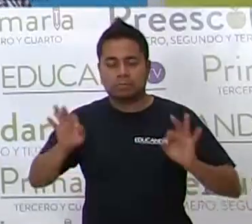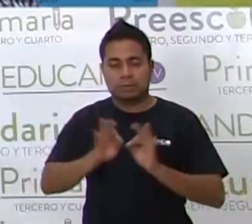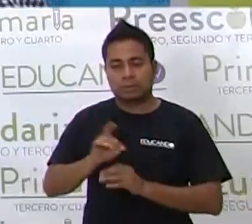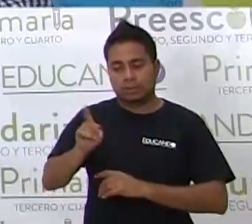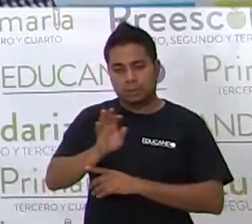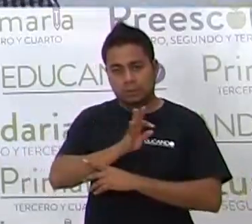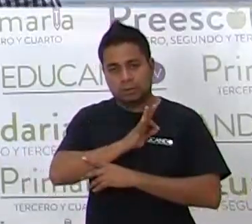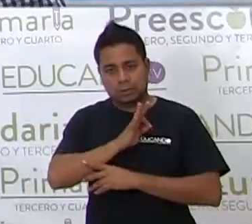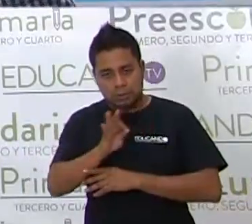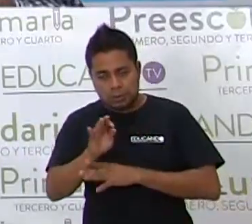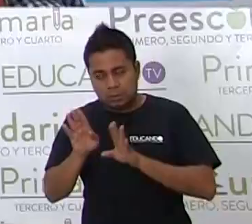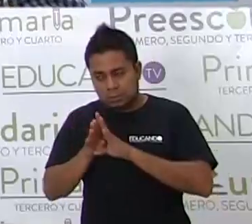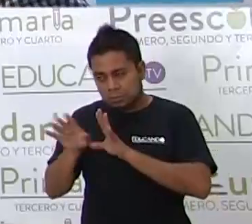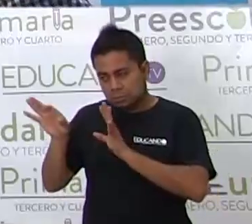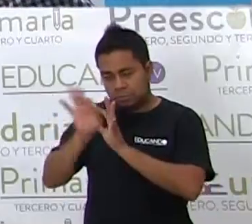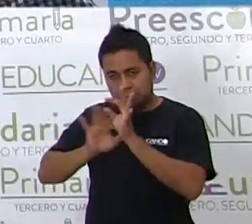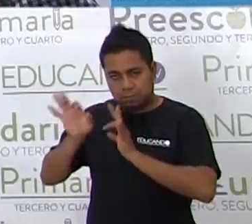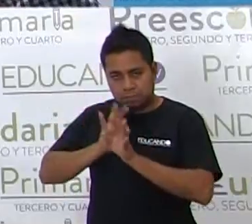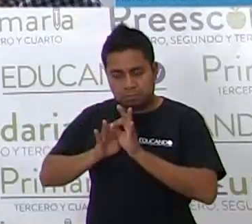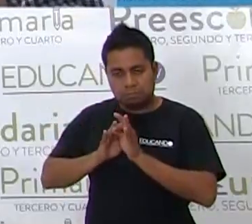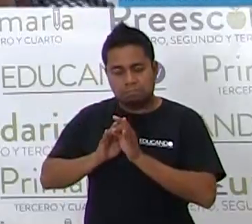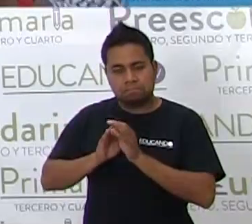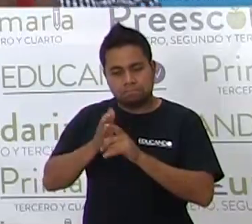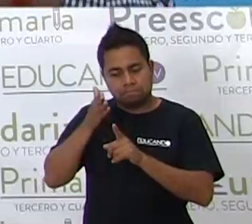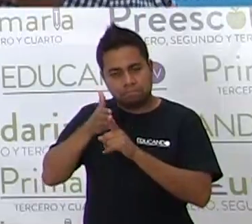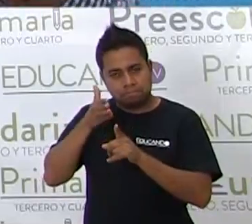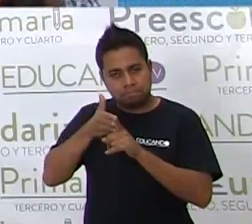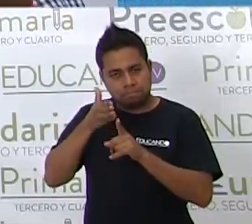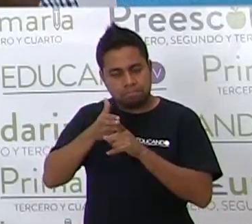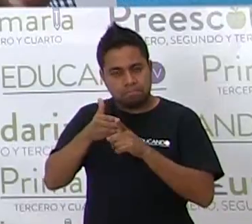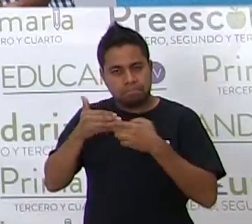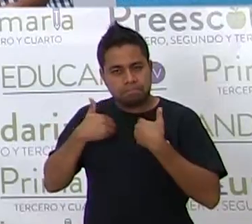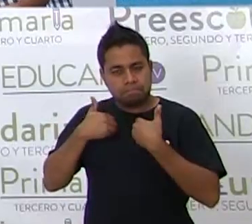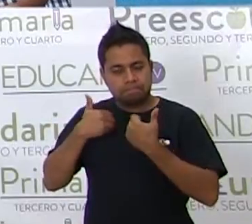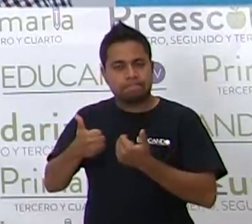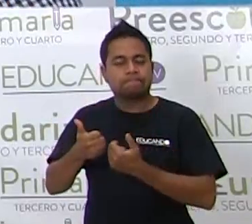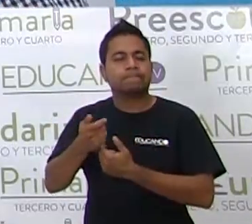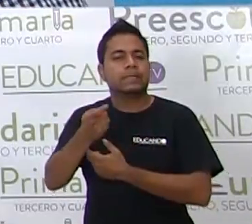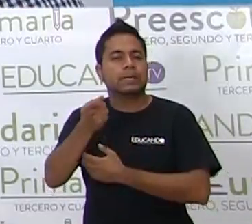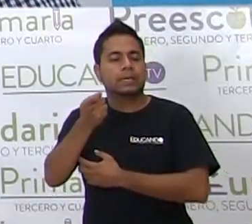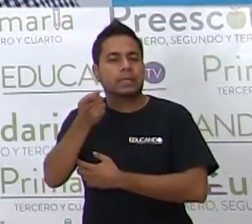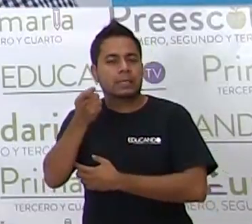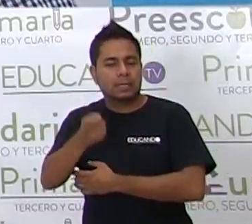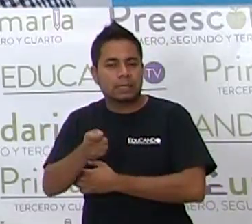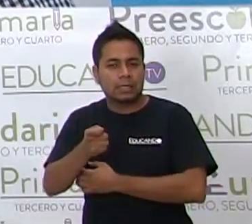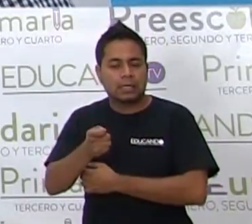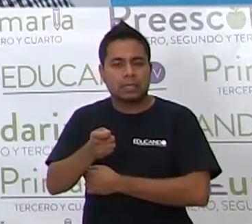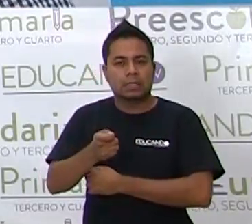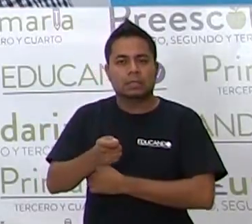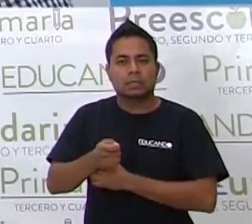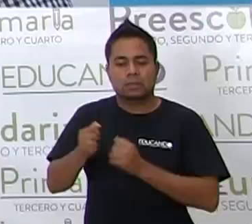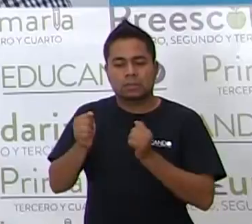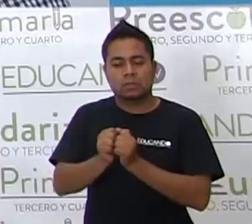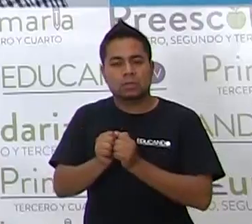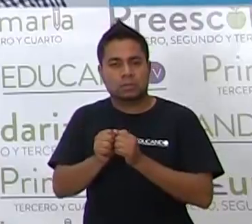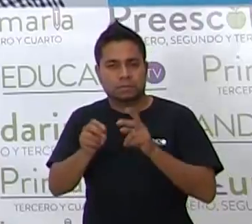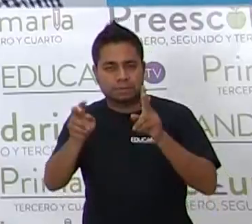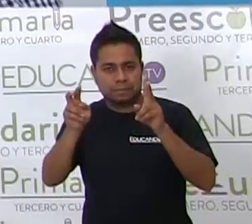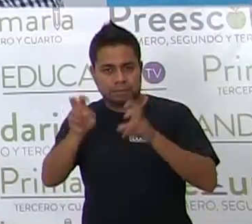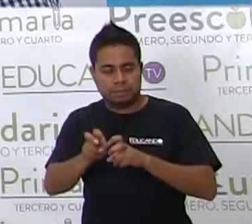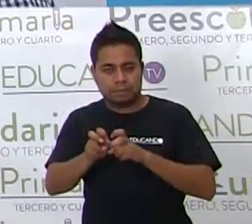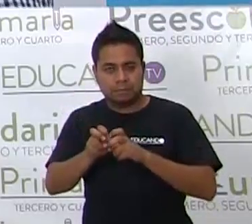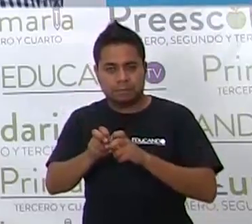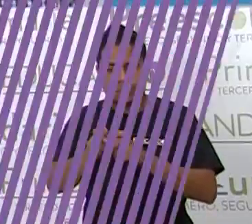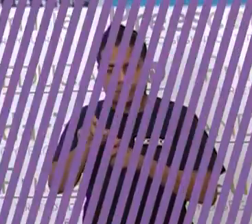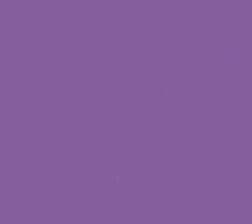permitir rescatar, concentrar y sobre todo entender de mejor forma a qué nos estamos refiriendo con